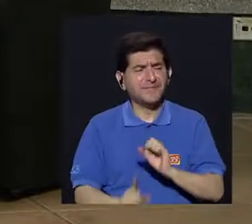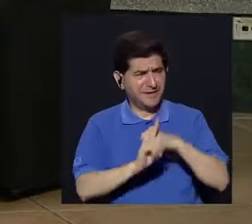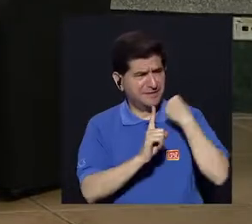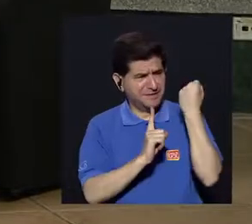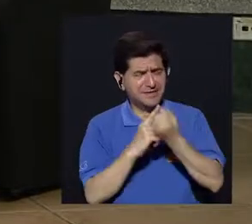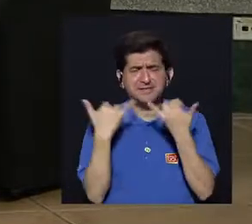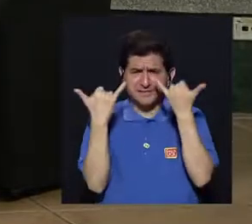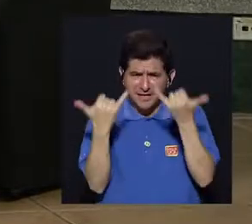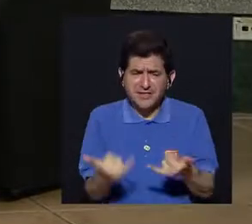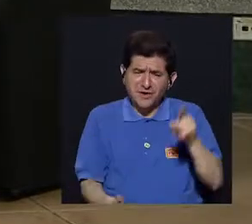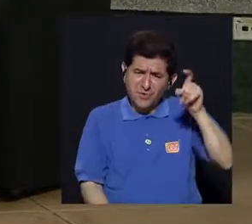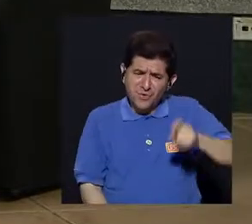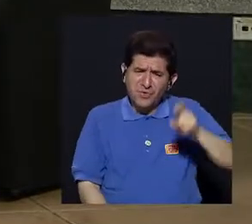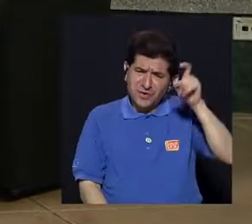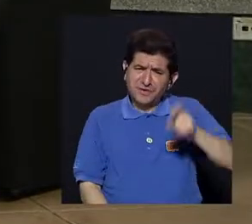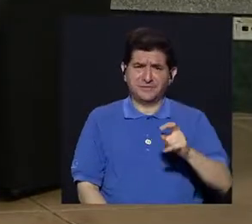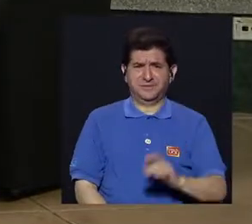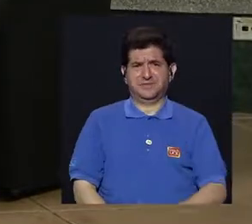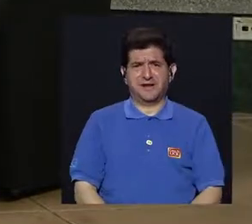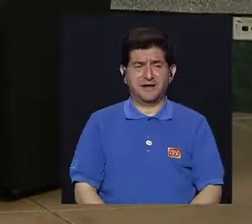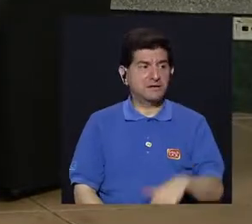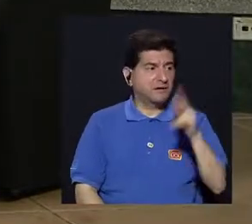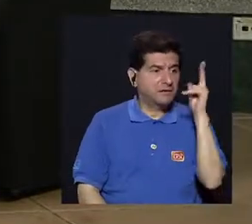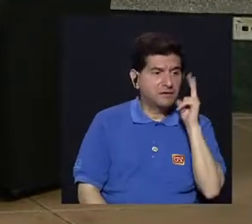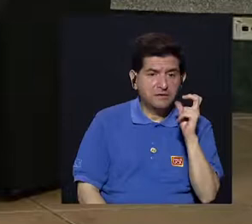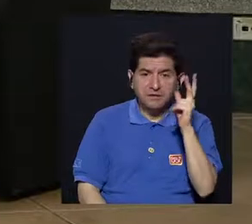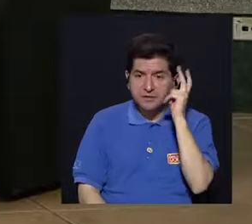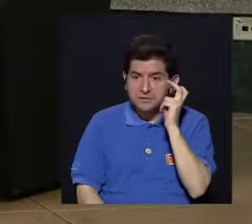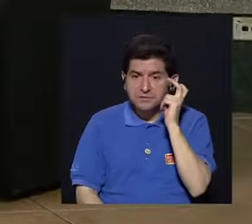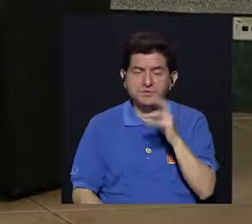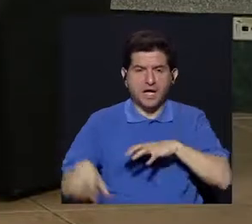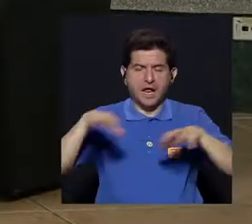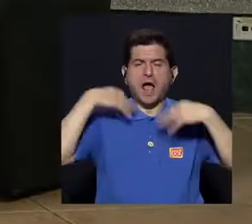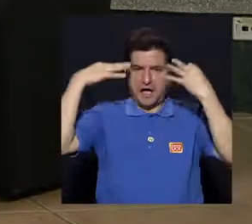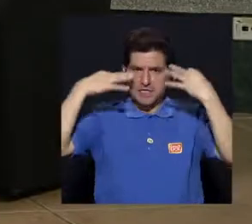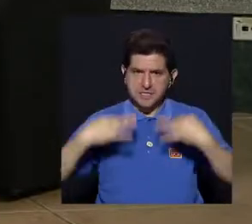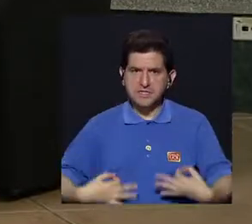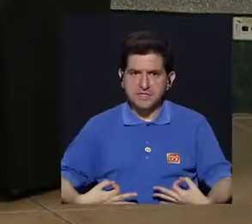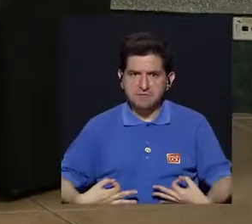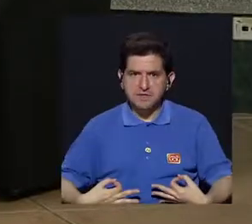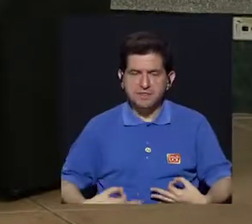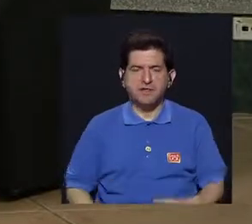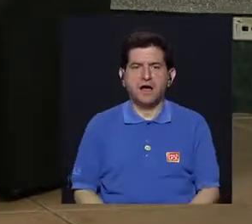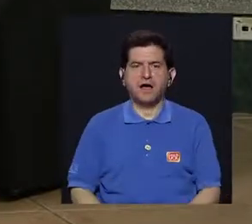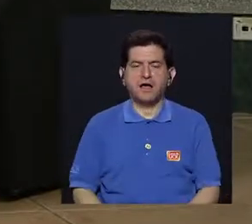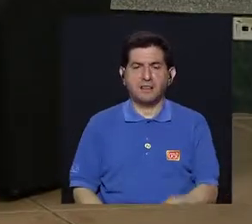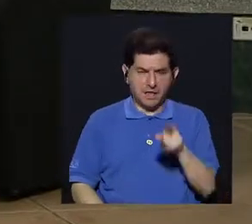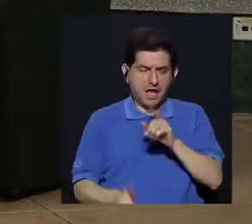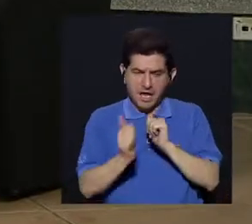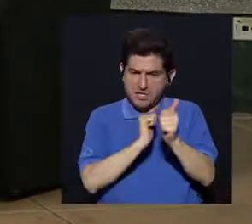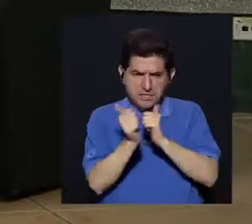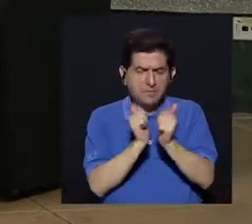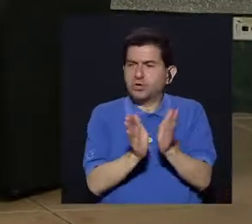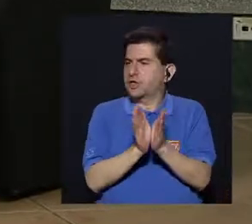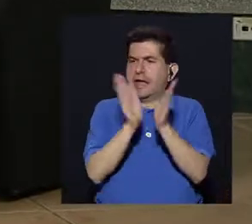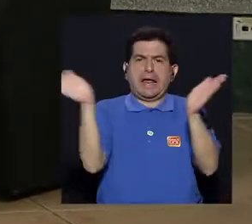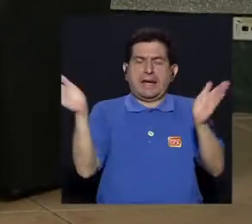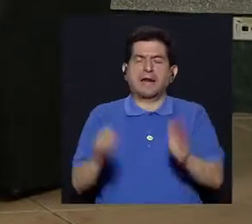nuestra sociedad hoy en día cada vez necesita más escuchar de que la actividad física, de que el ejercicio, el deporte en